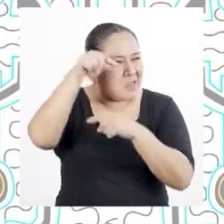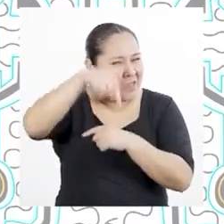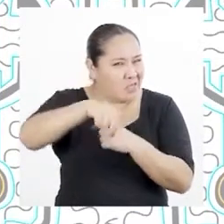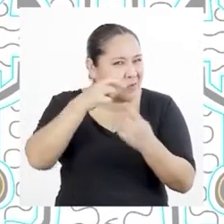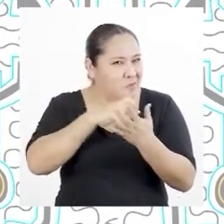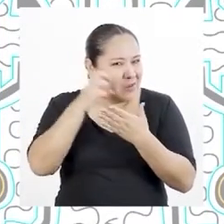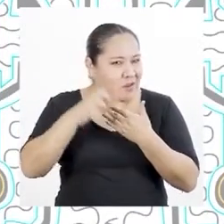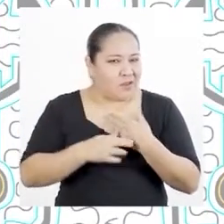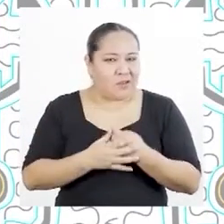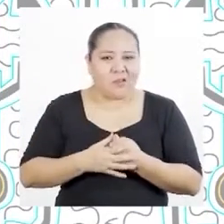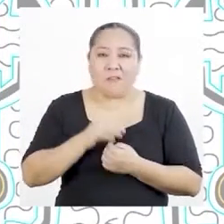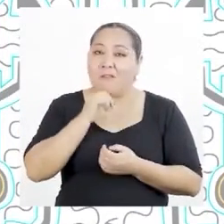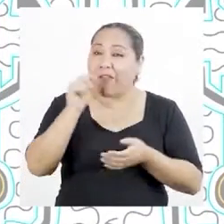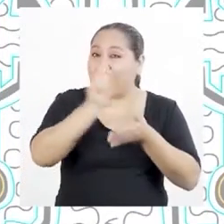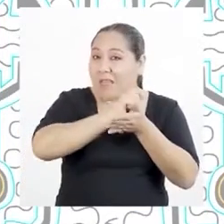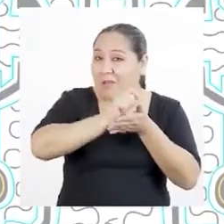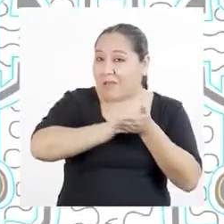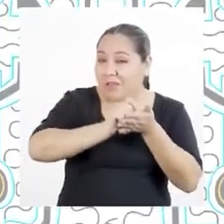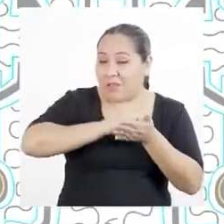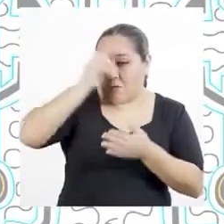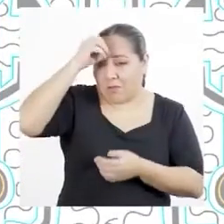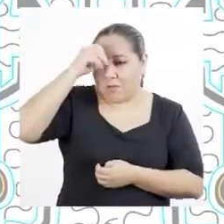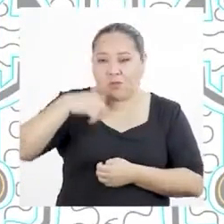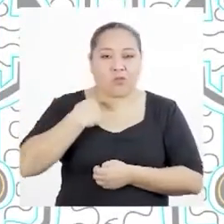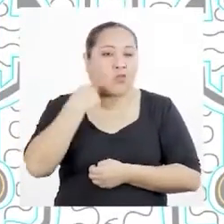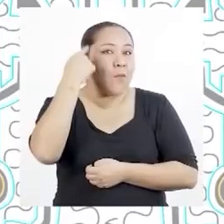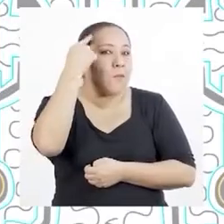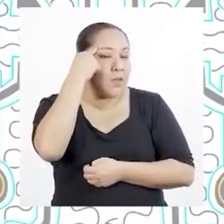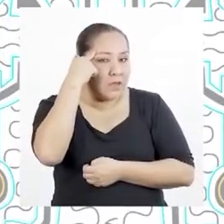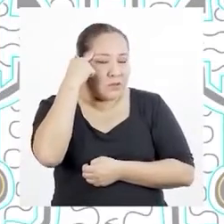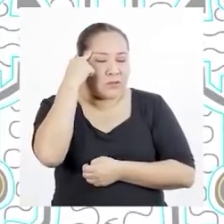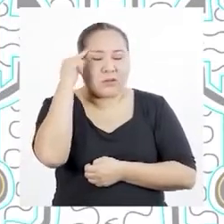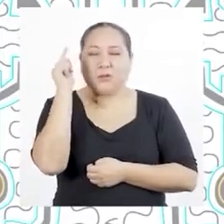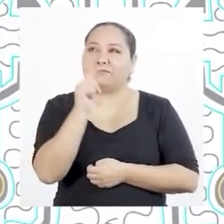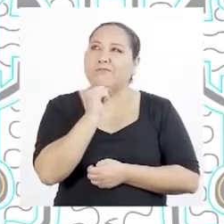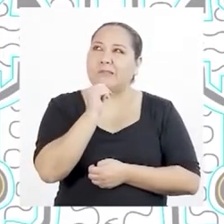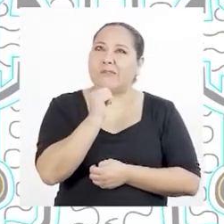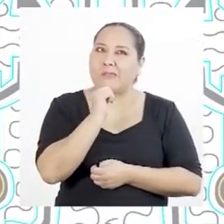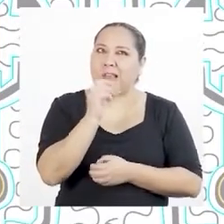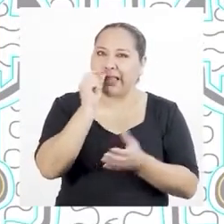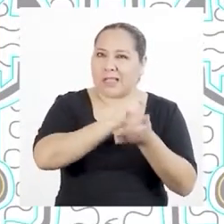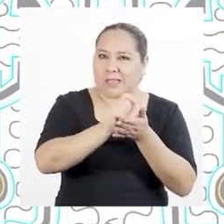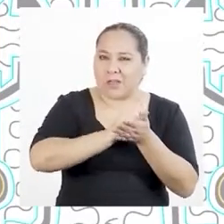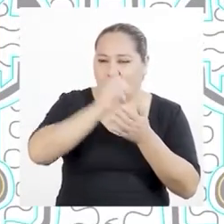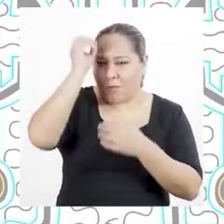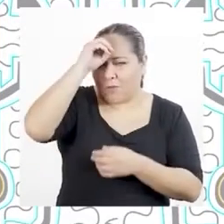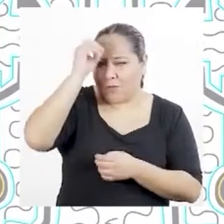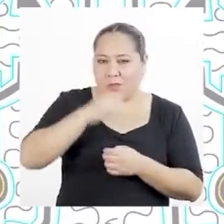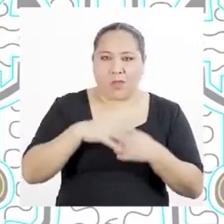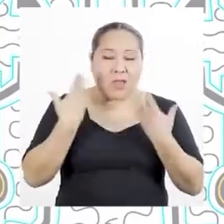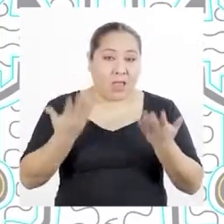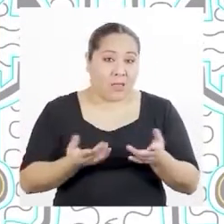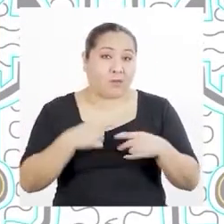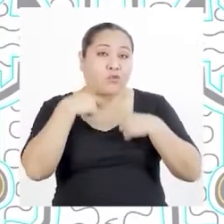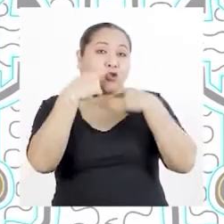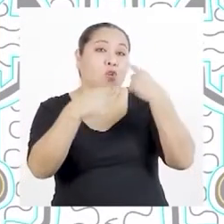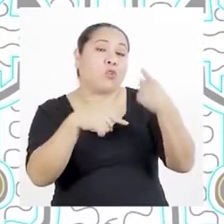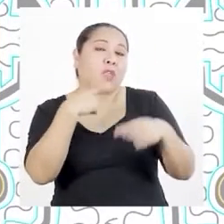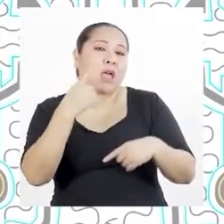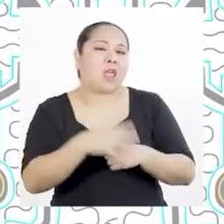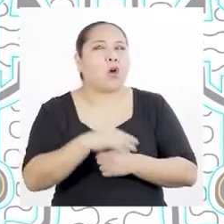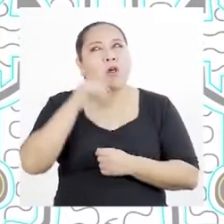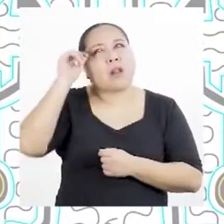programa? Falta escribir nuestra opinión. Yo creo que no hemos dado nuestra opinión. Hemos comentado